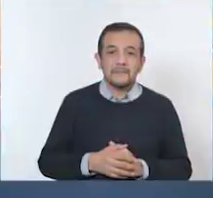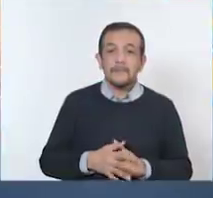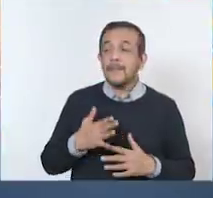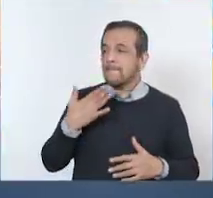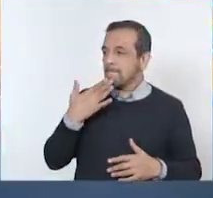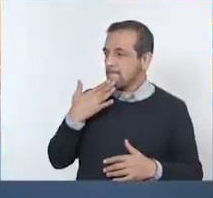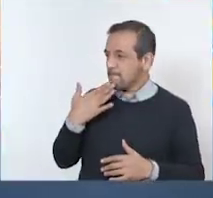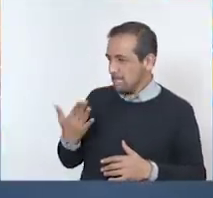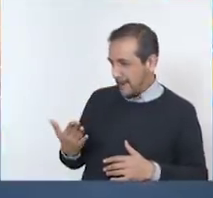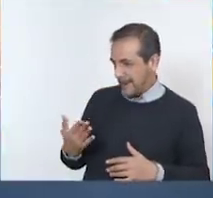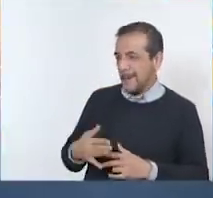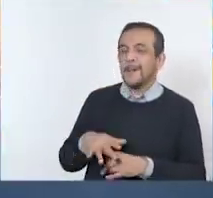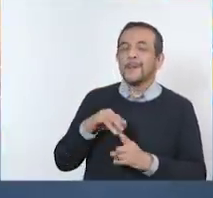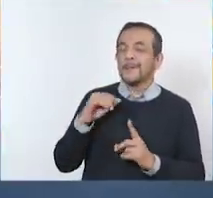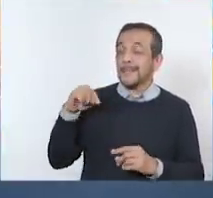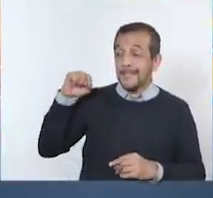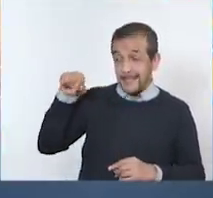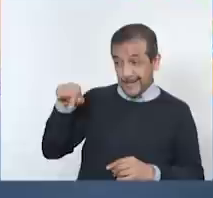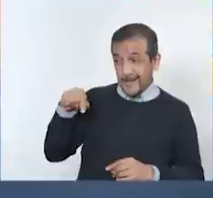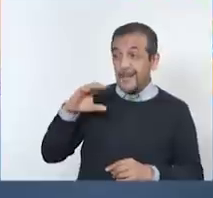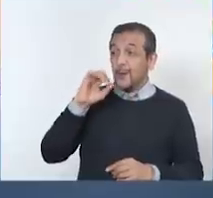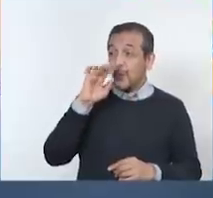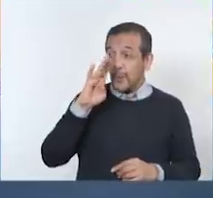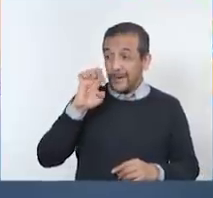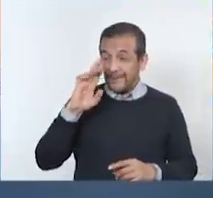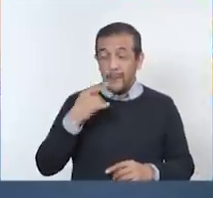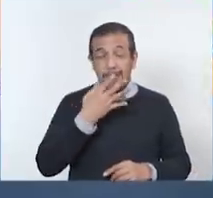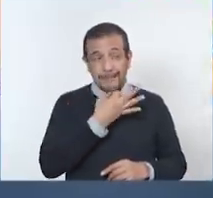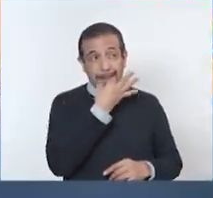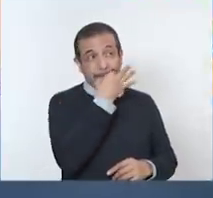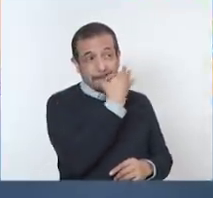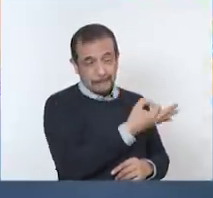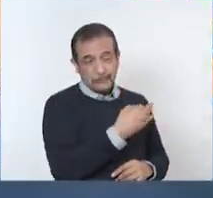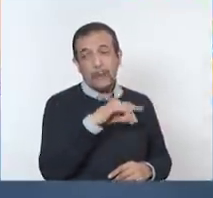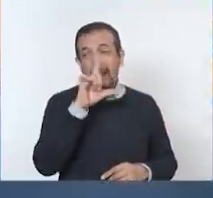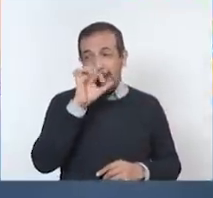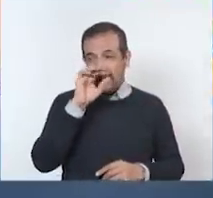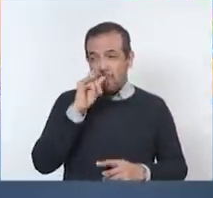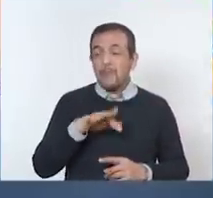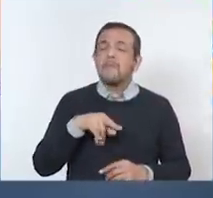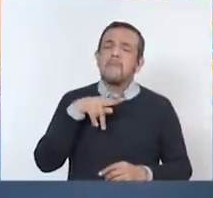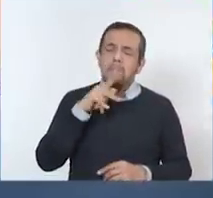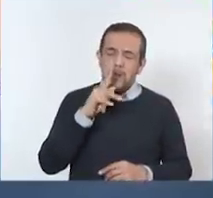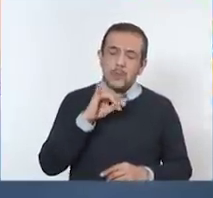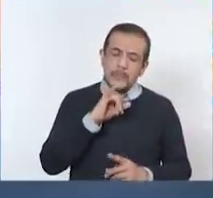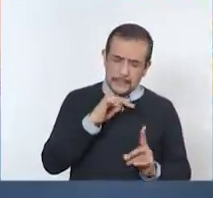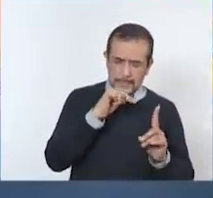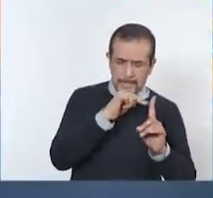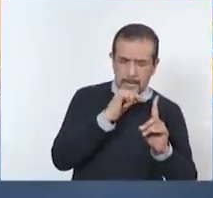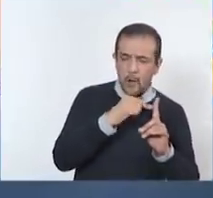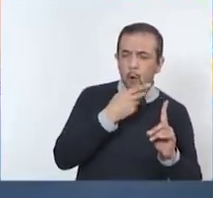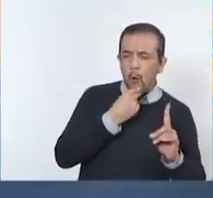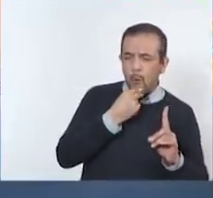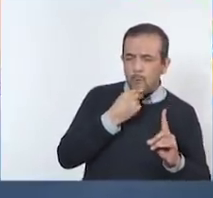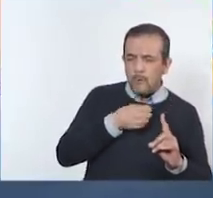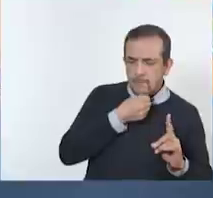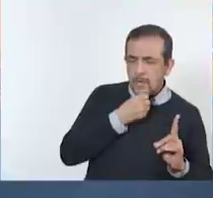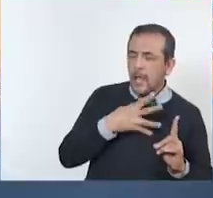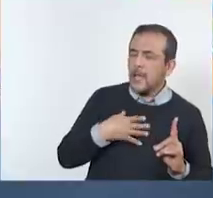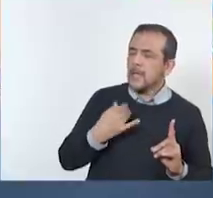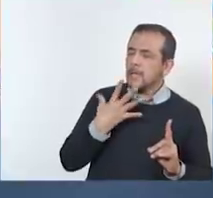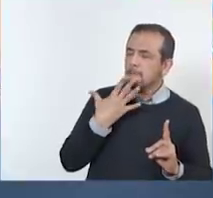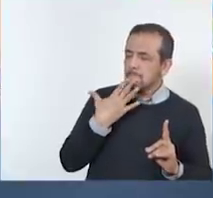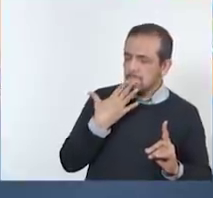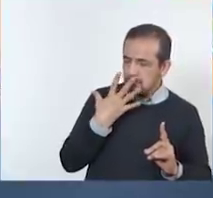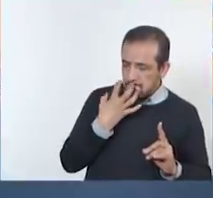Pues sí nos escuchó y ya se lo dijo a don Leopoldo. Uh-huh. Y parte de la consecuencia es que sí se puso triste, pero tomar la decisión